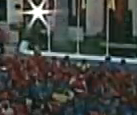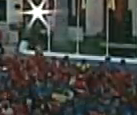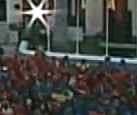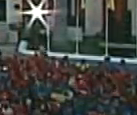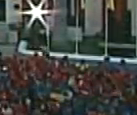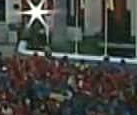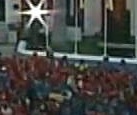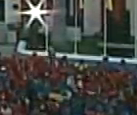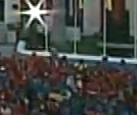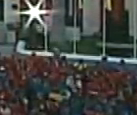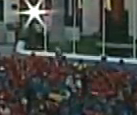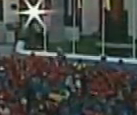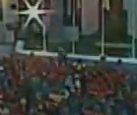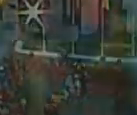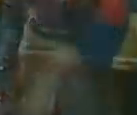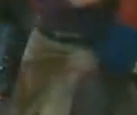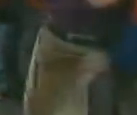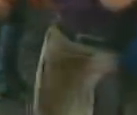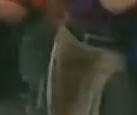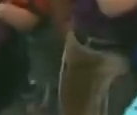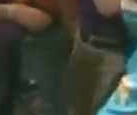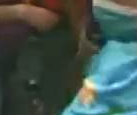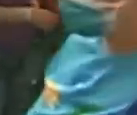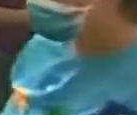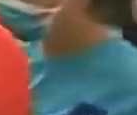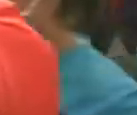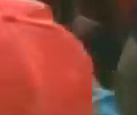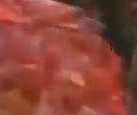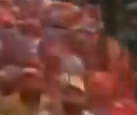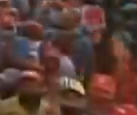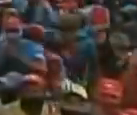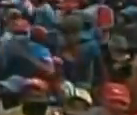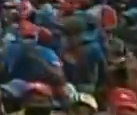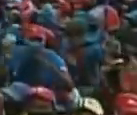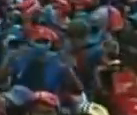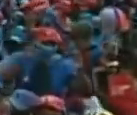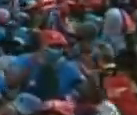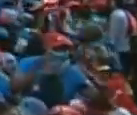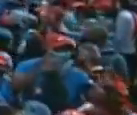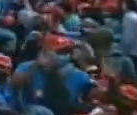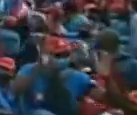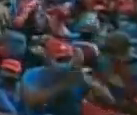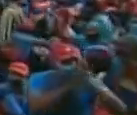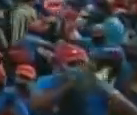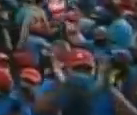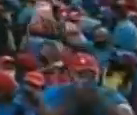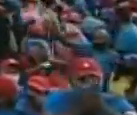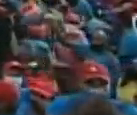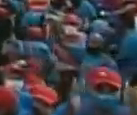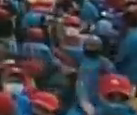como valores fundamentales. Con este resumen, devolvemos el contacto al estudio. Adelante.